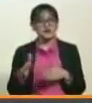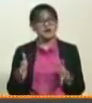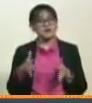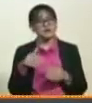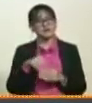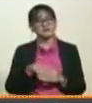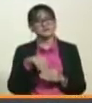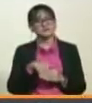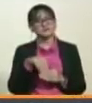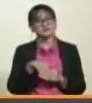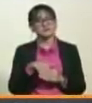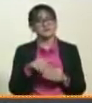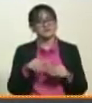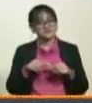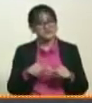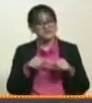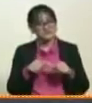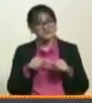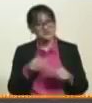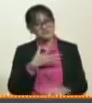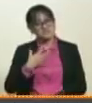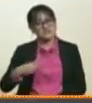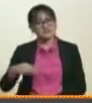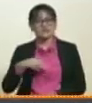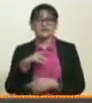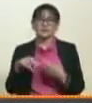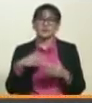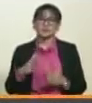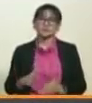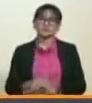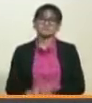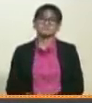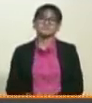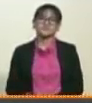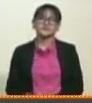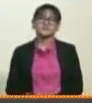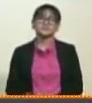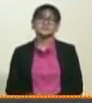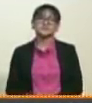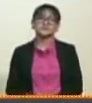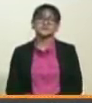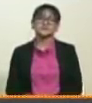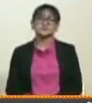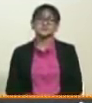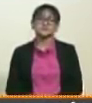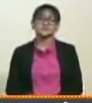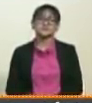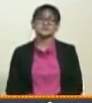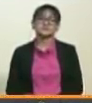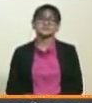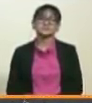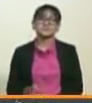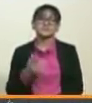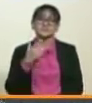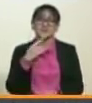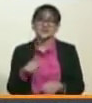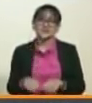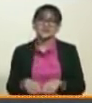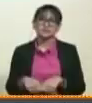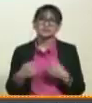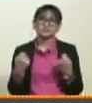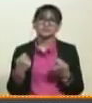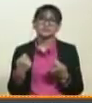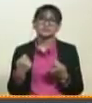elecciones y siga gobernando revolución solo ellos creen que destruyendo porque digan usted